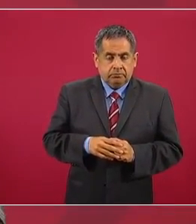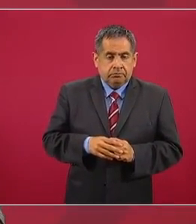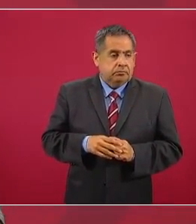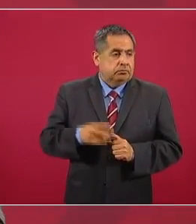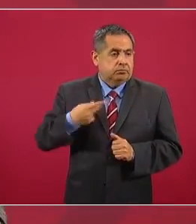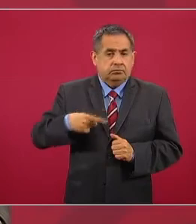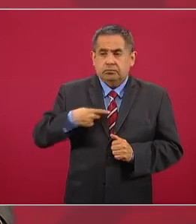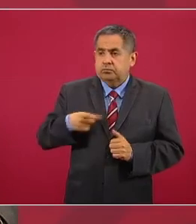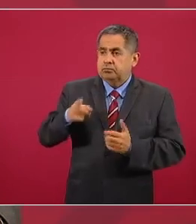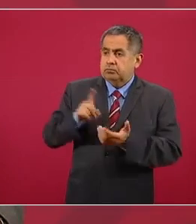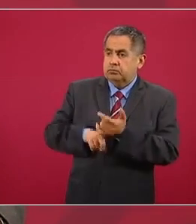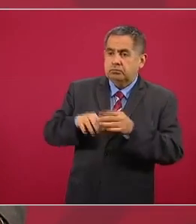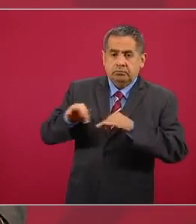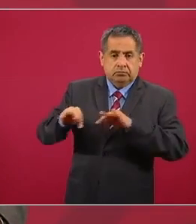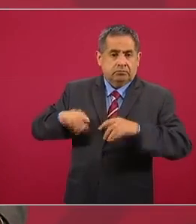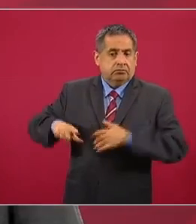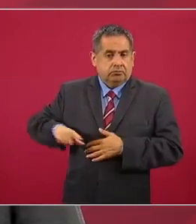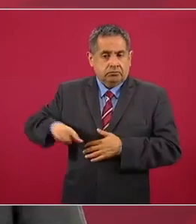servidores públicos,